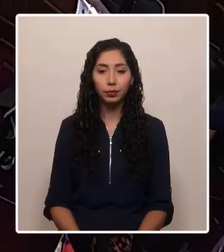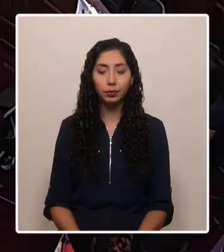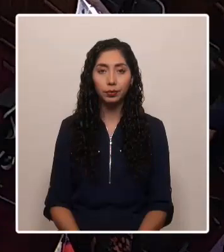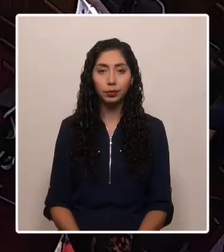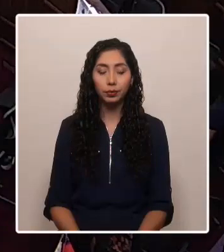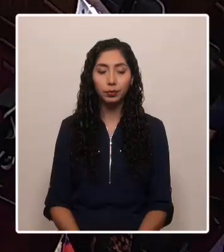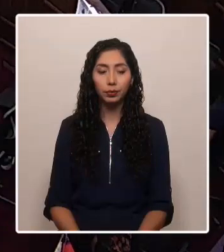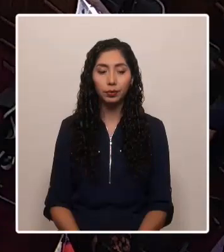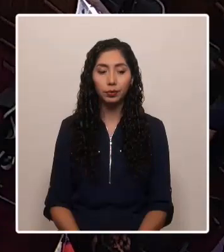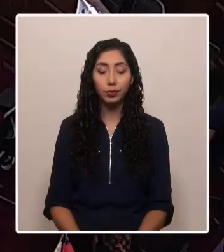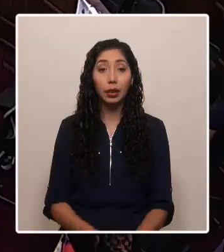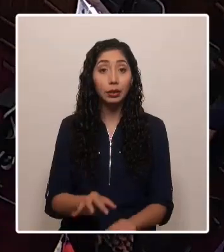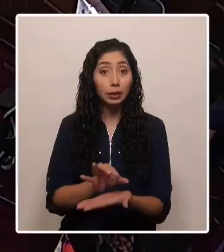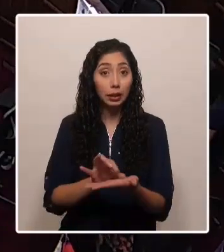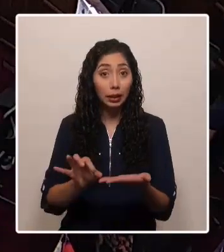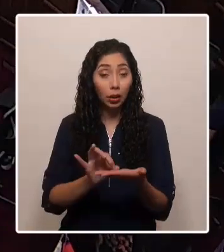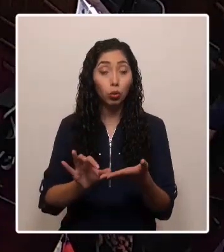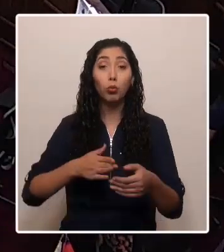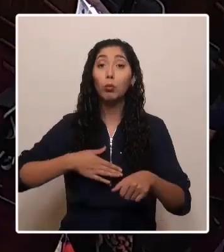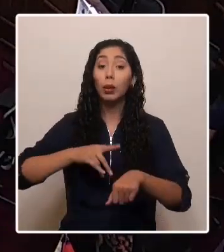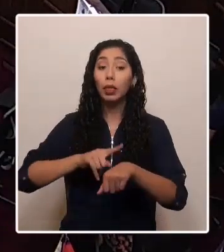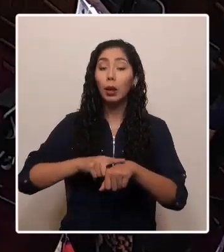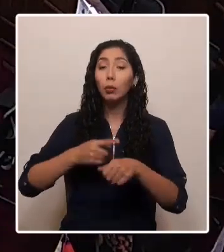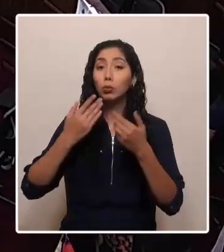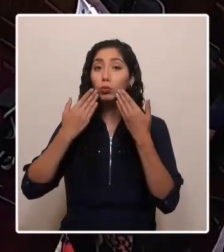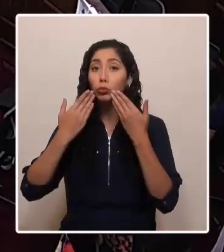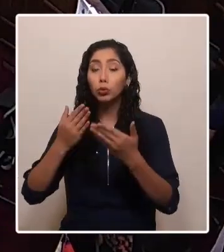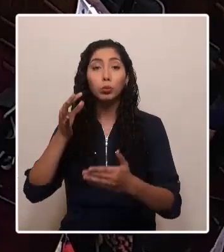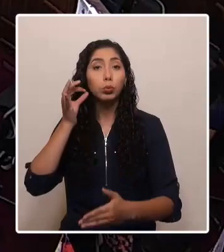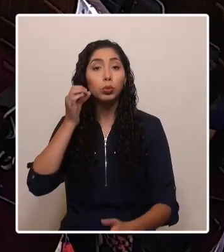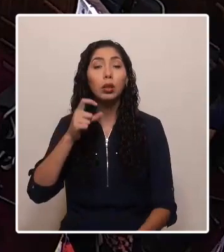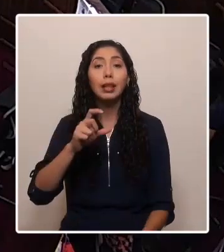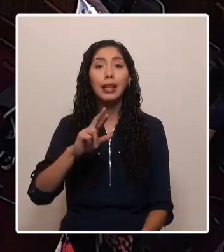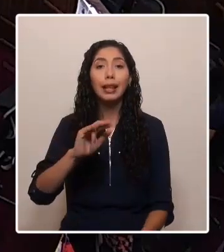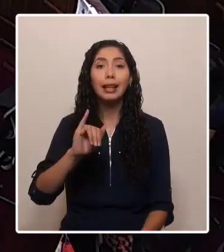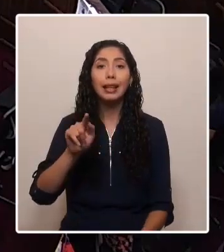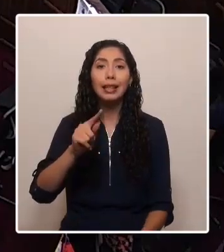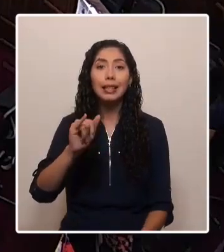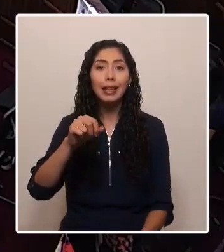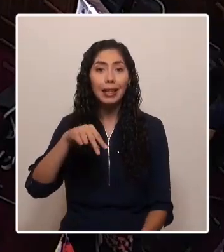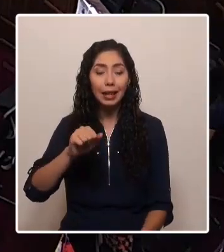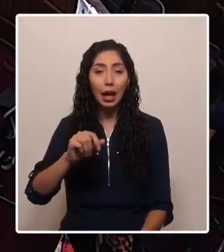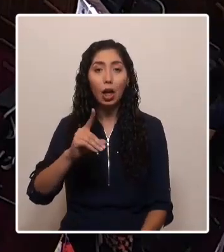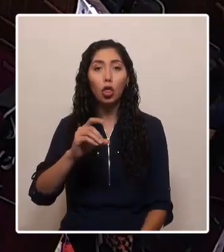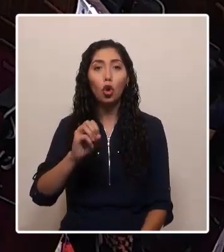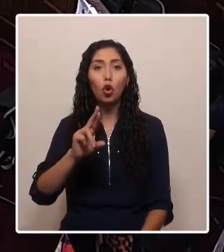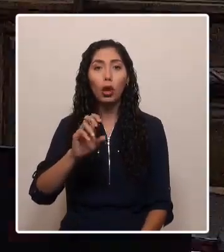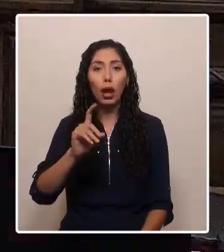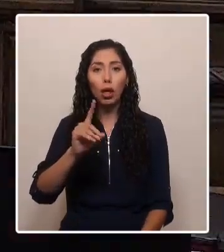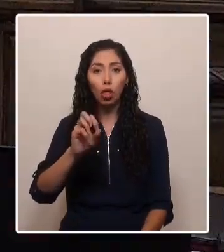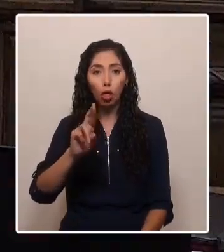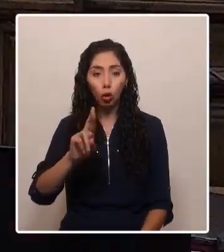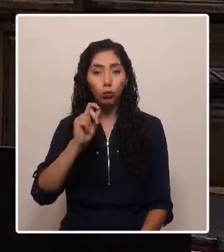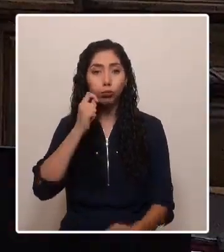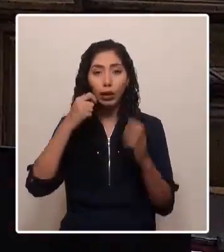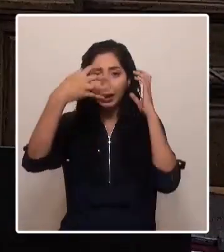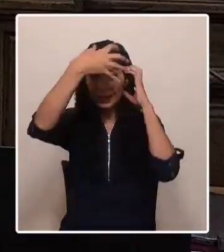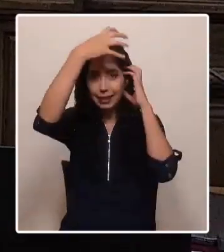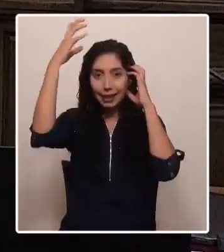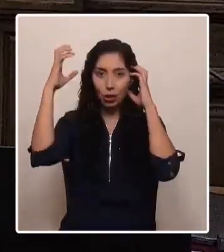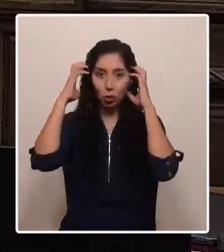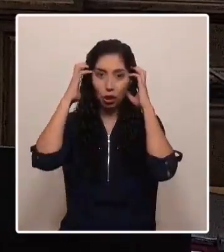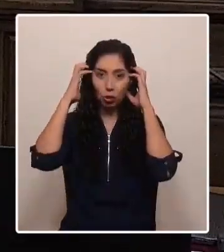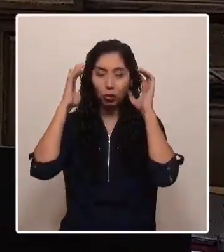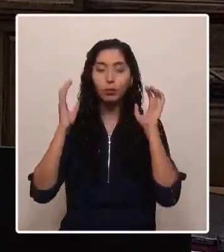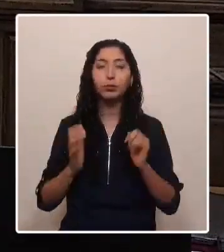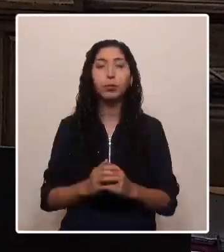Secretario, es para cederle mi minuto a la convencional Cristina Dorador. Muy bien, tiene la palabra la convencional Cristina